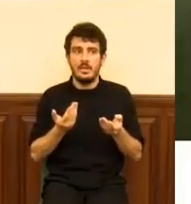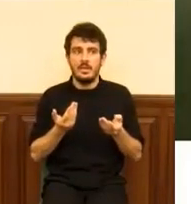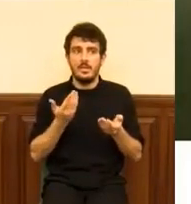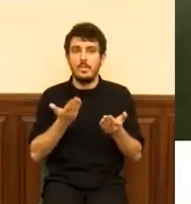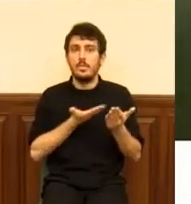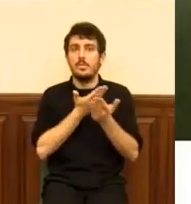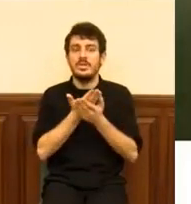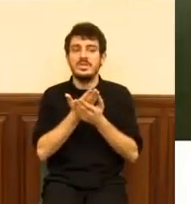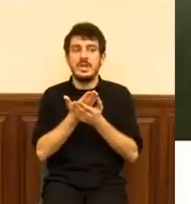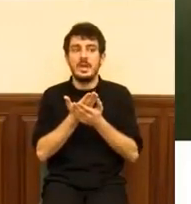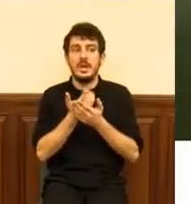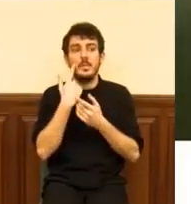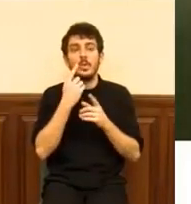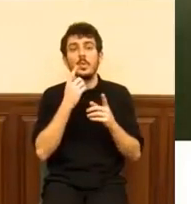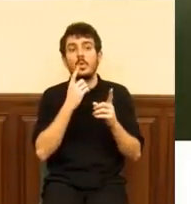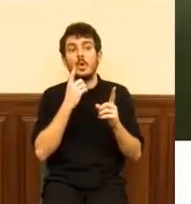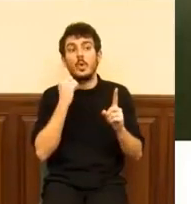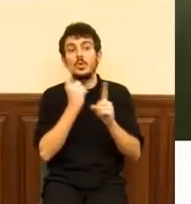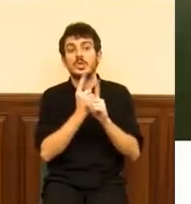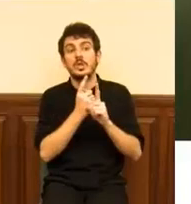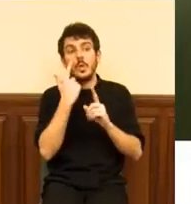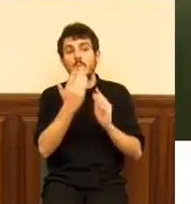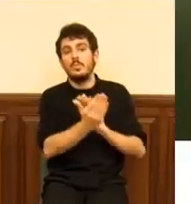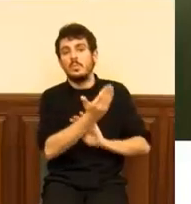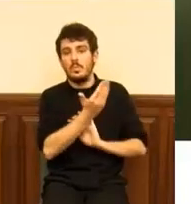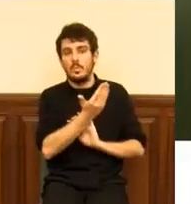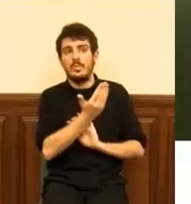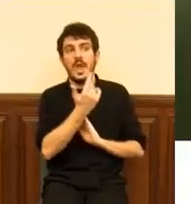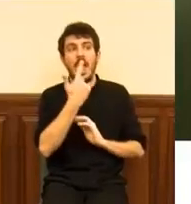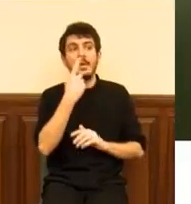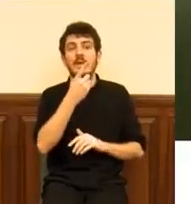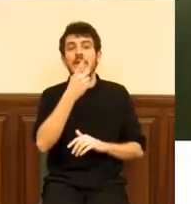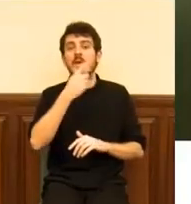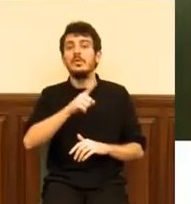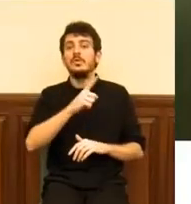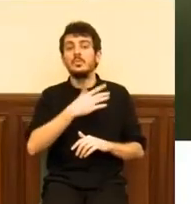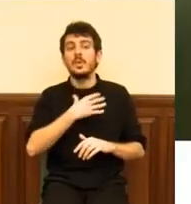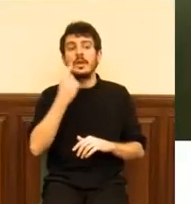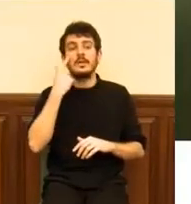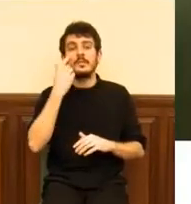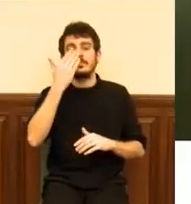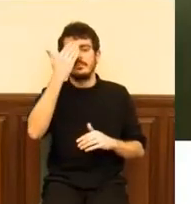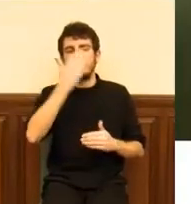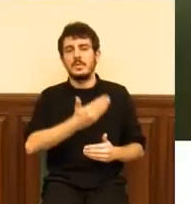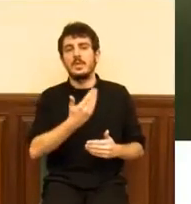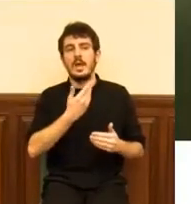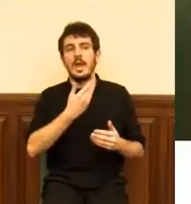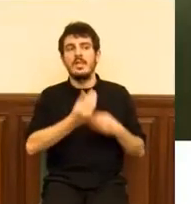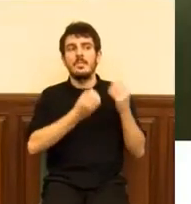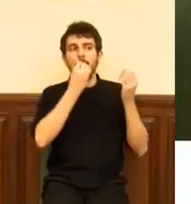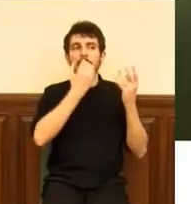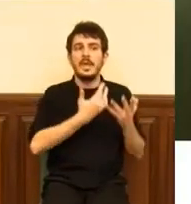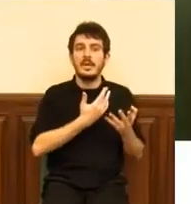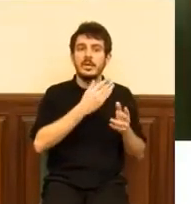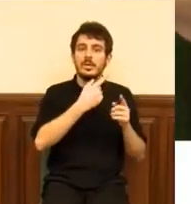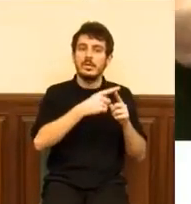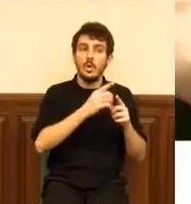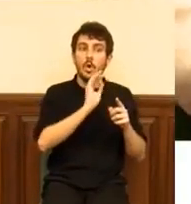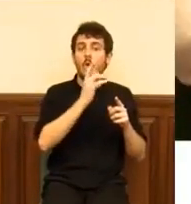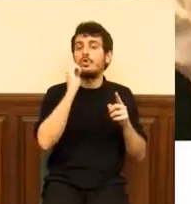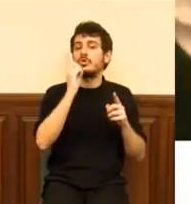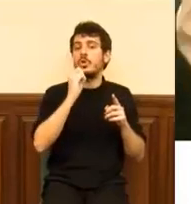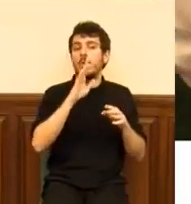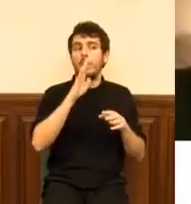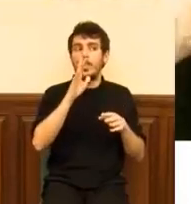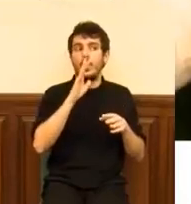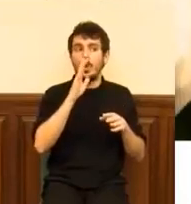que viene de la oposición. Y ya veremos si son capaces de reconocer las cosas bien hechas o simplemente por ser una